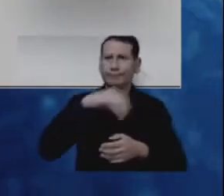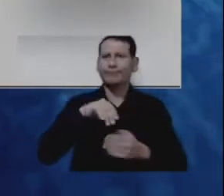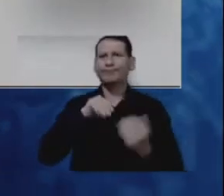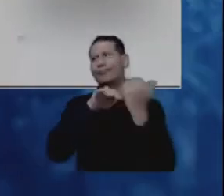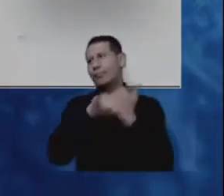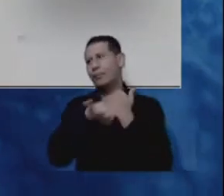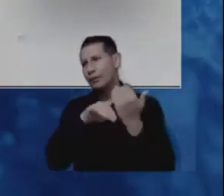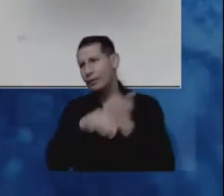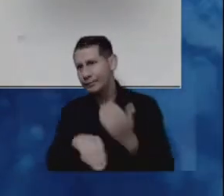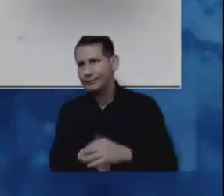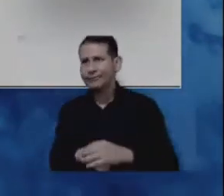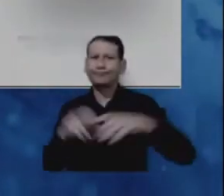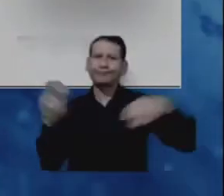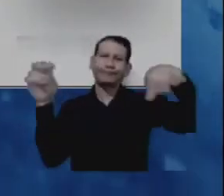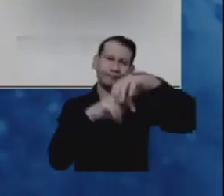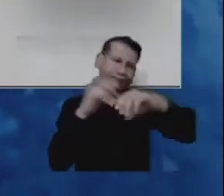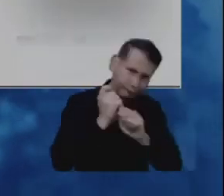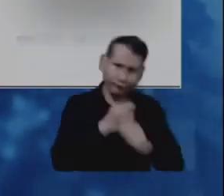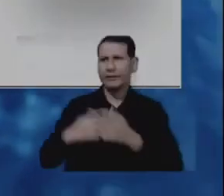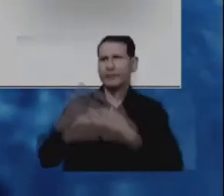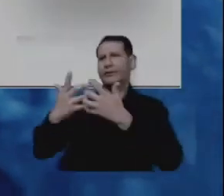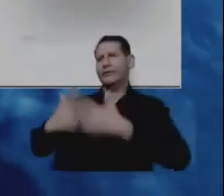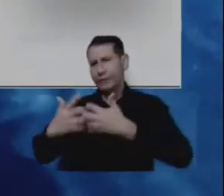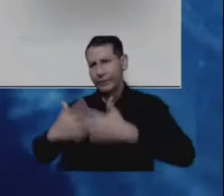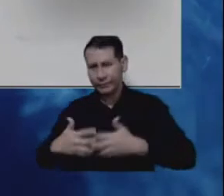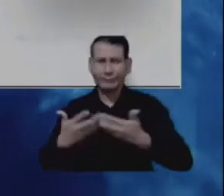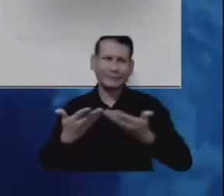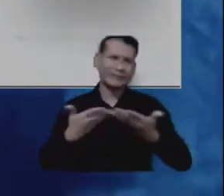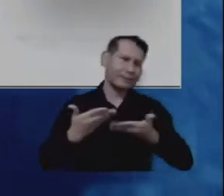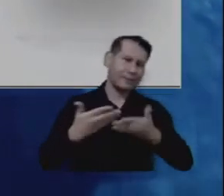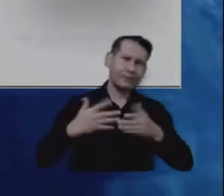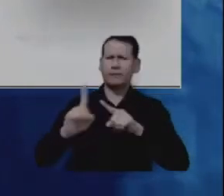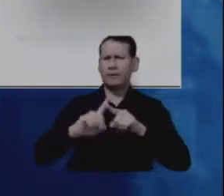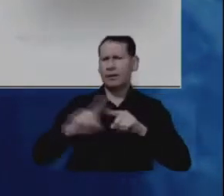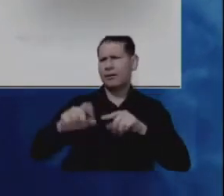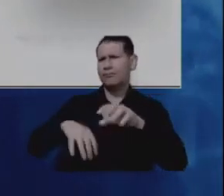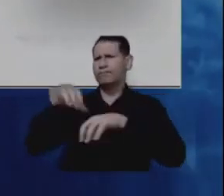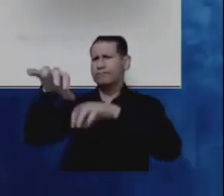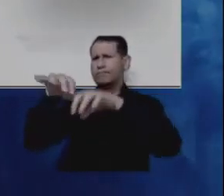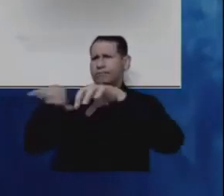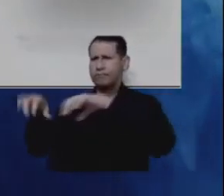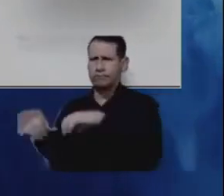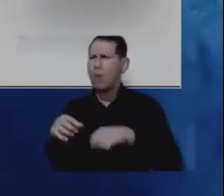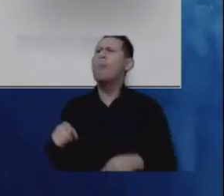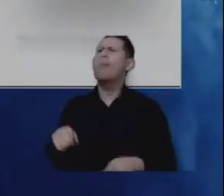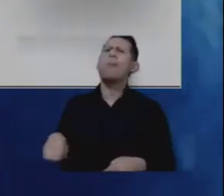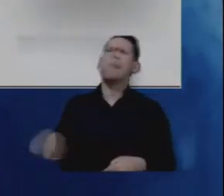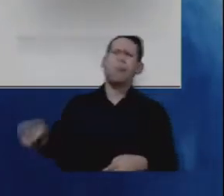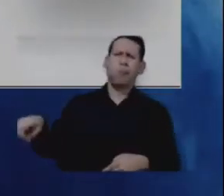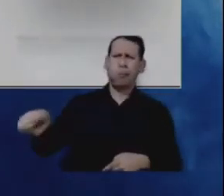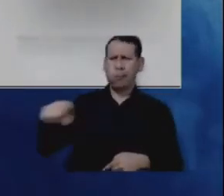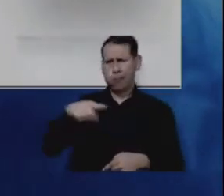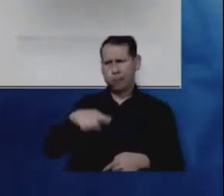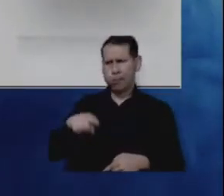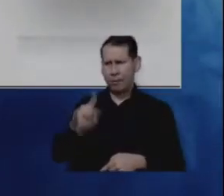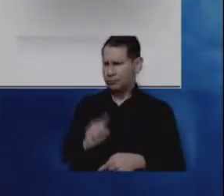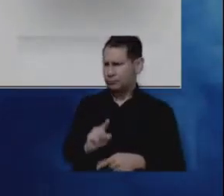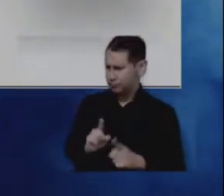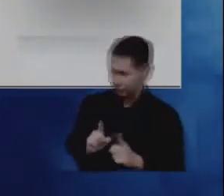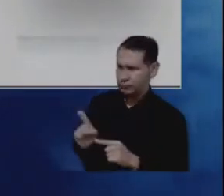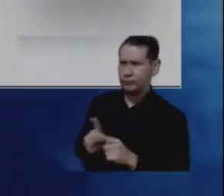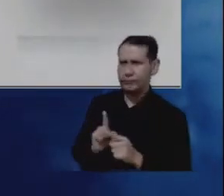minas, fábricas, servicios públicos, etcétera. En todos los sectores de la economía que ustedes están viendo en el